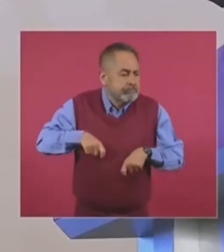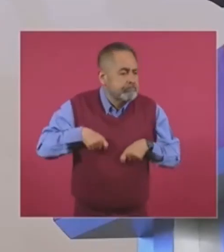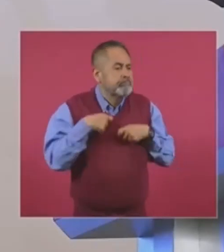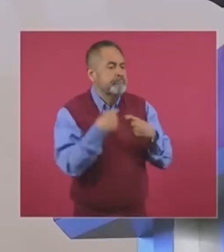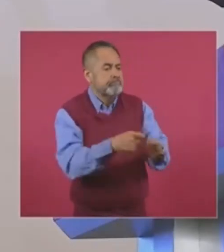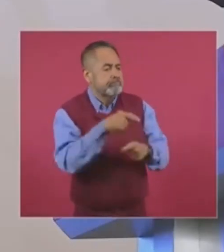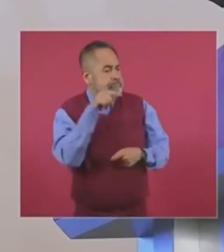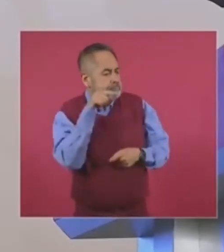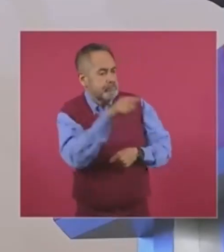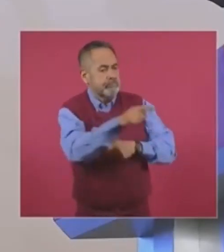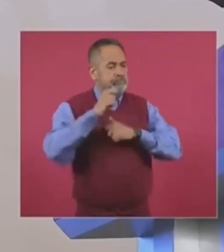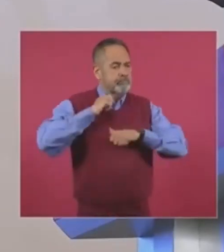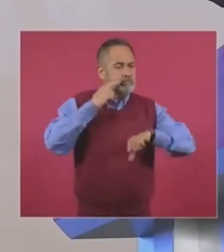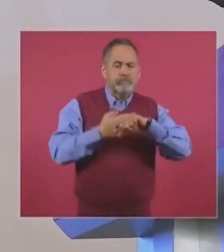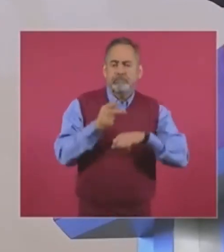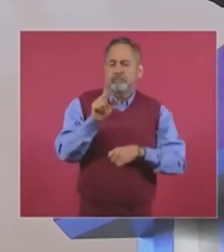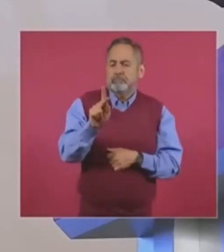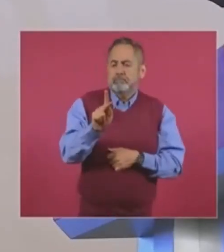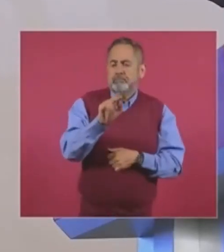el Poder Judicial.